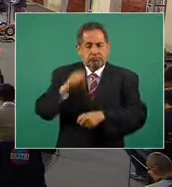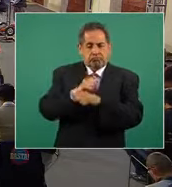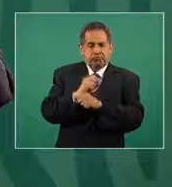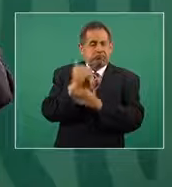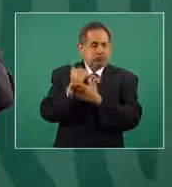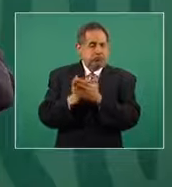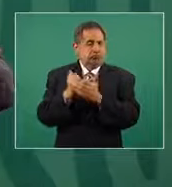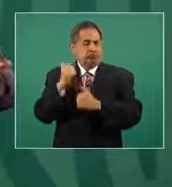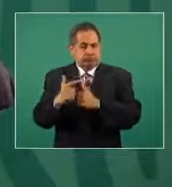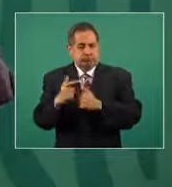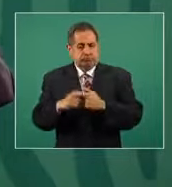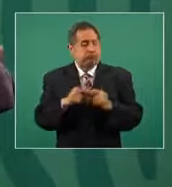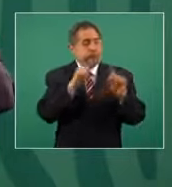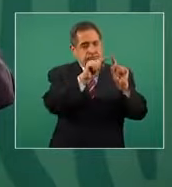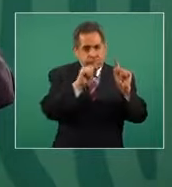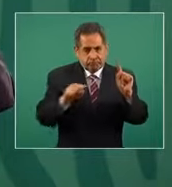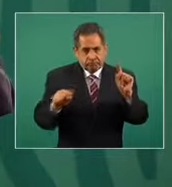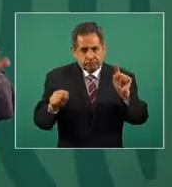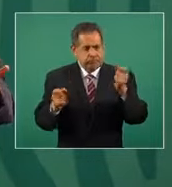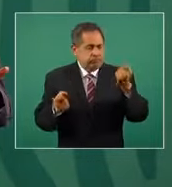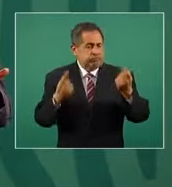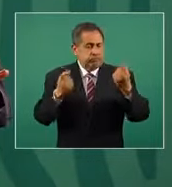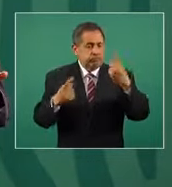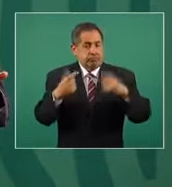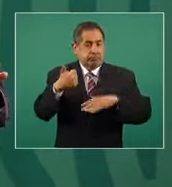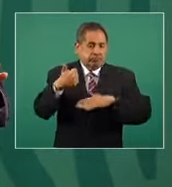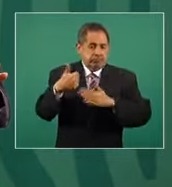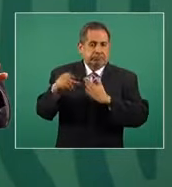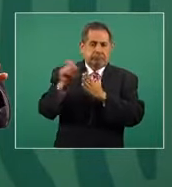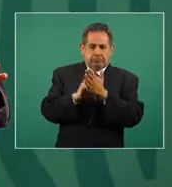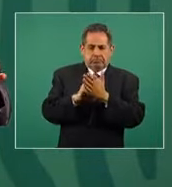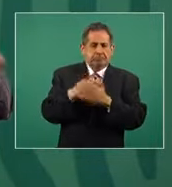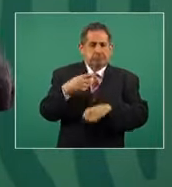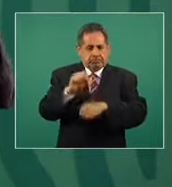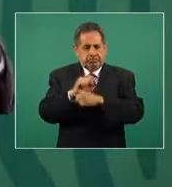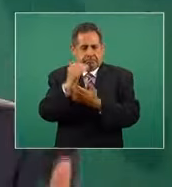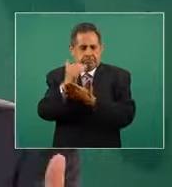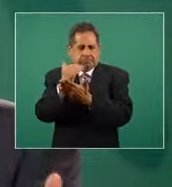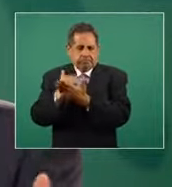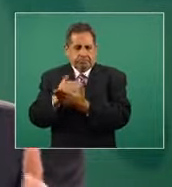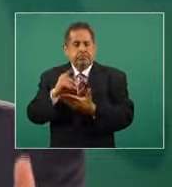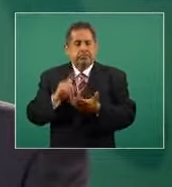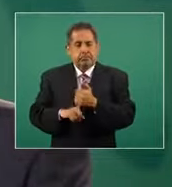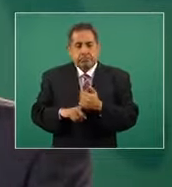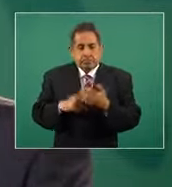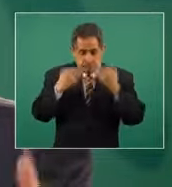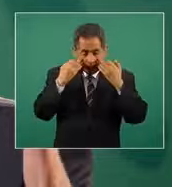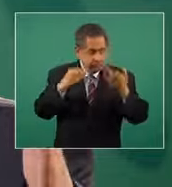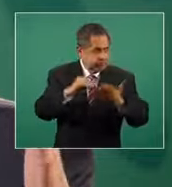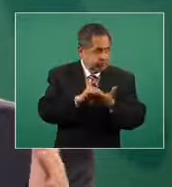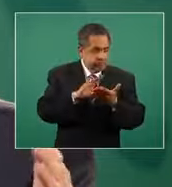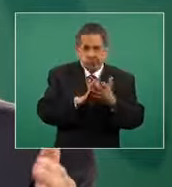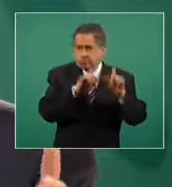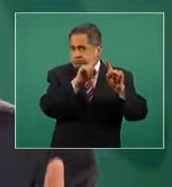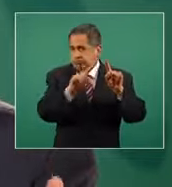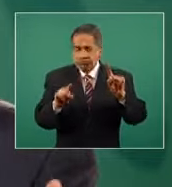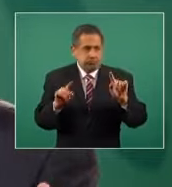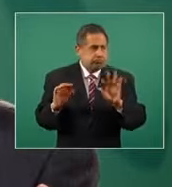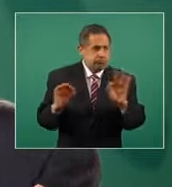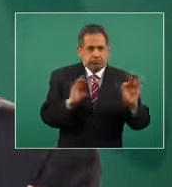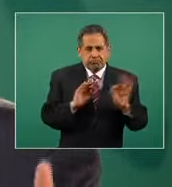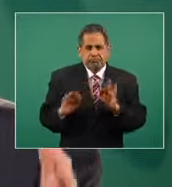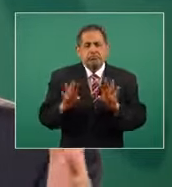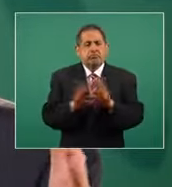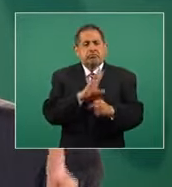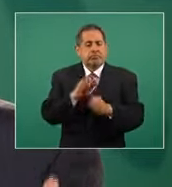consecutivas, varias de ellas tienen hasta 6 semanas de reducción, los datos son consistentes en la